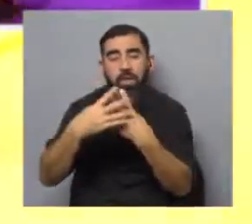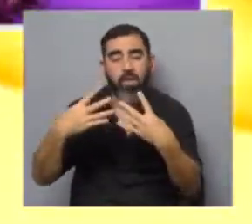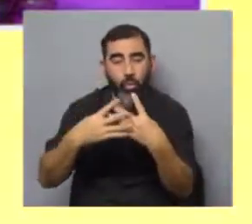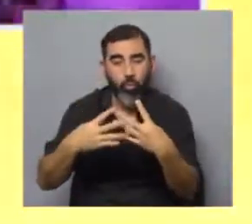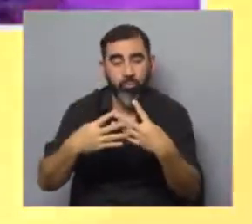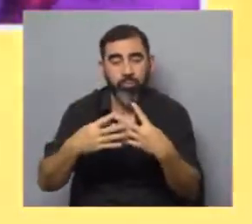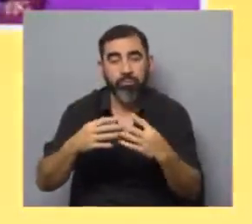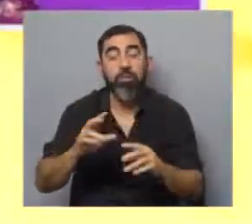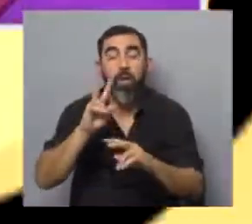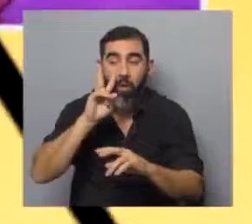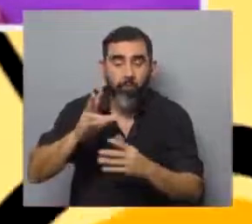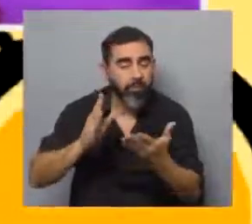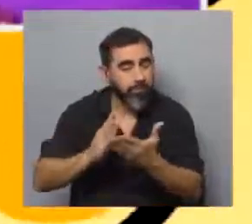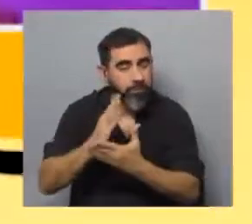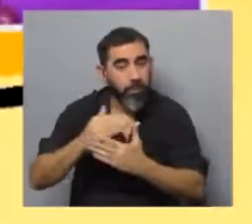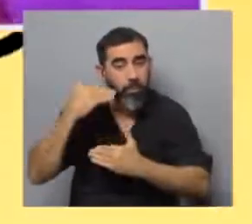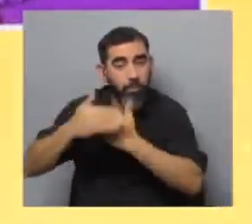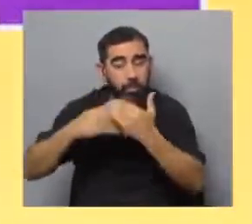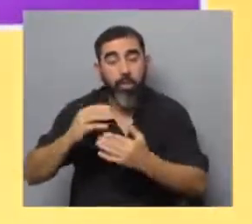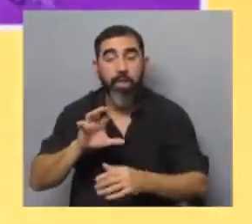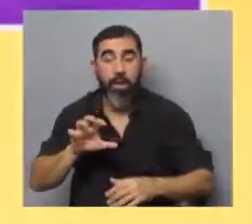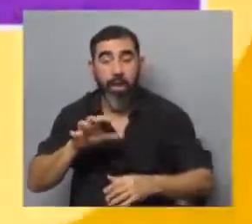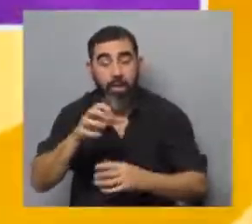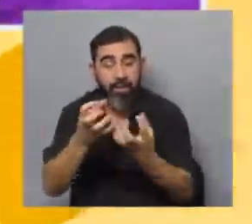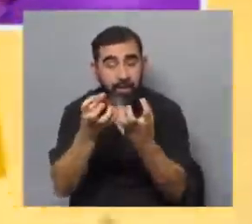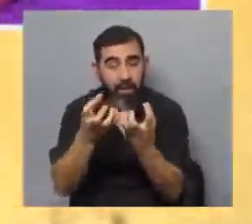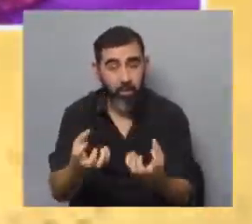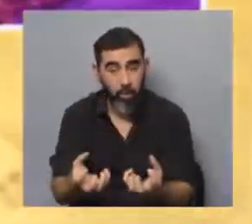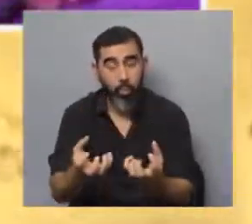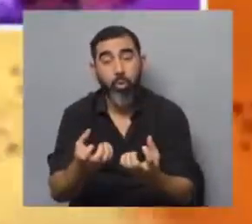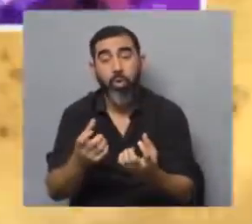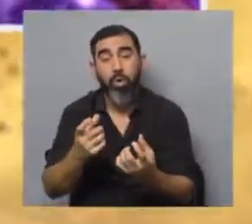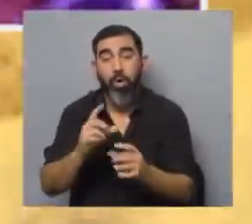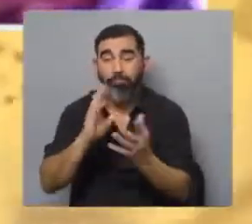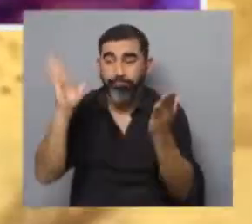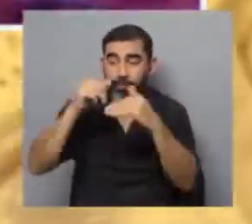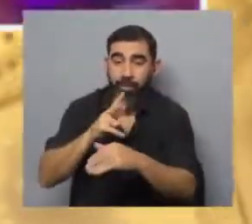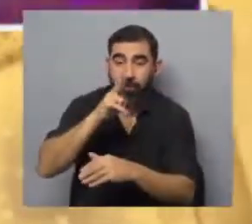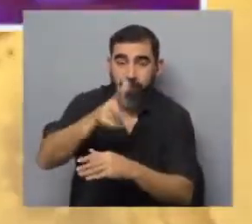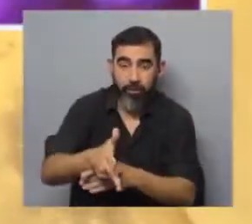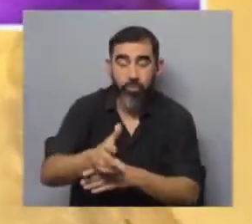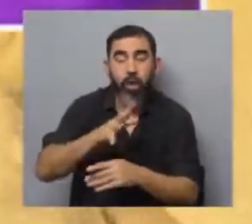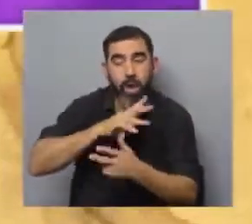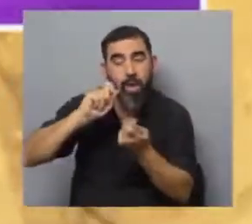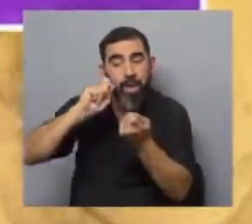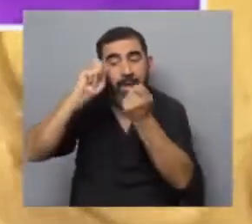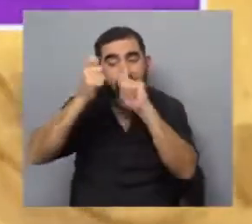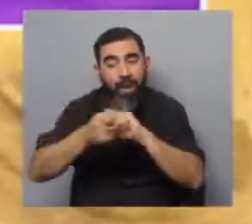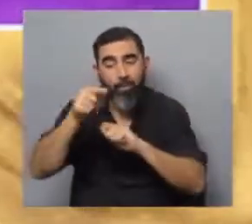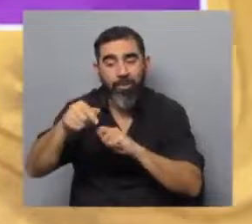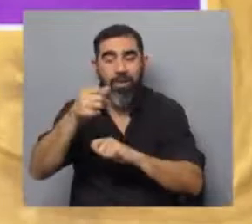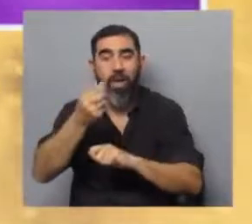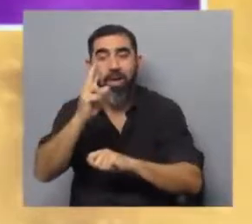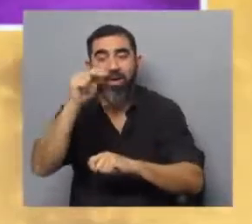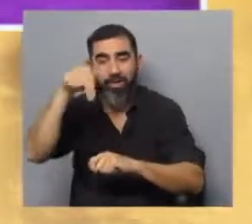y cada vez más vemos que en procesos de cáncer testicular, en procesos de infertilidad, hay alteraciones de este tipo